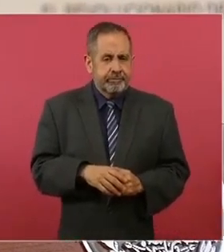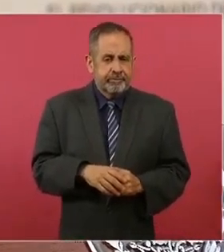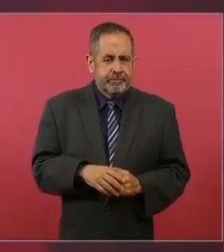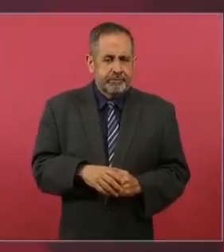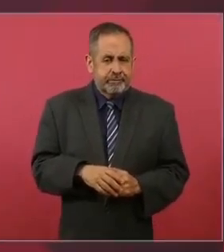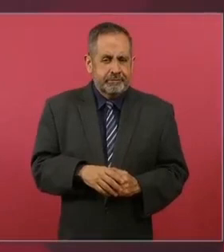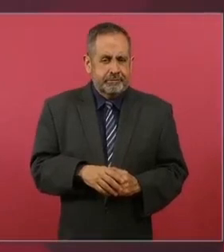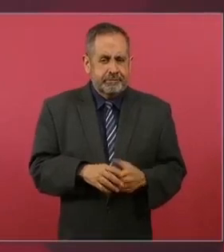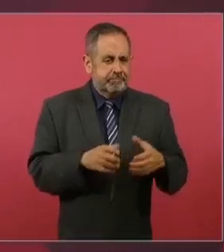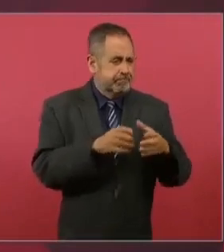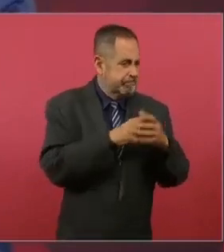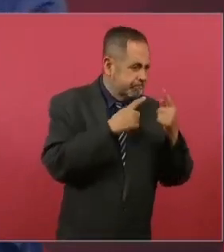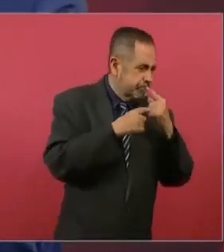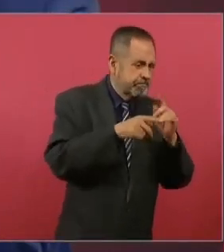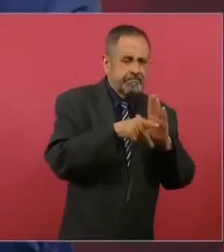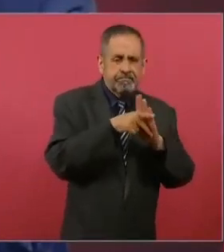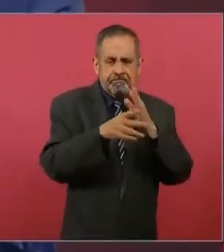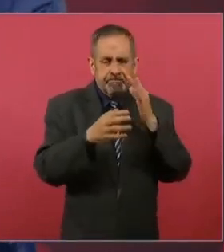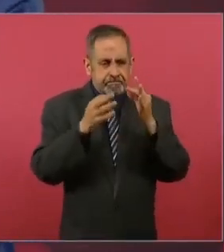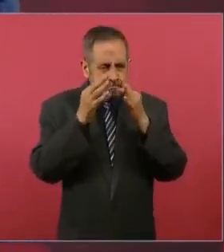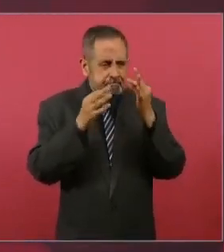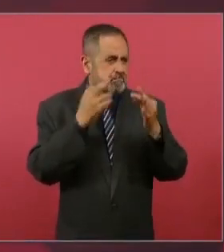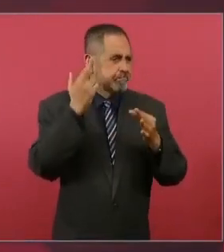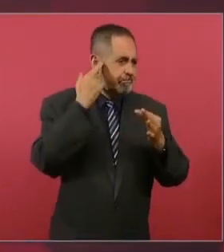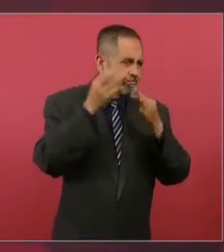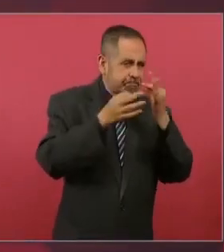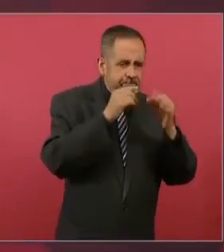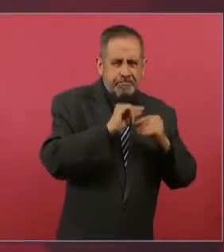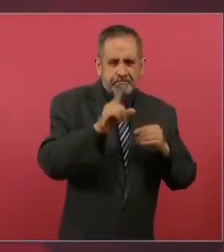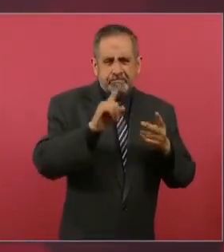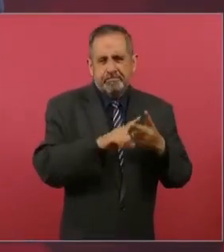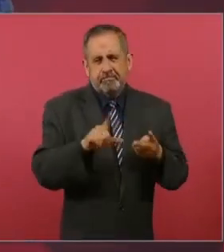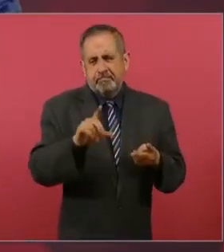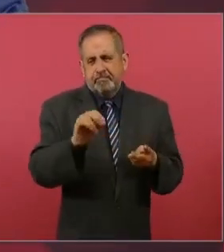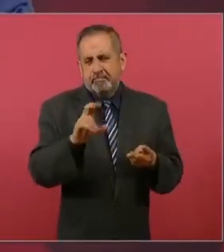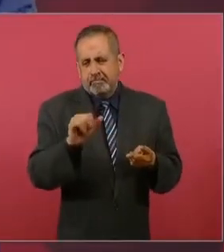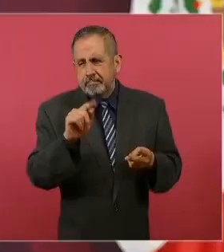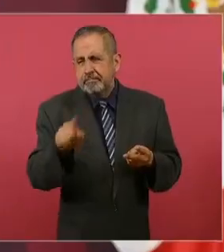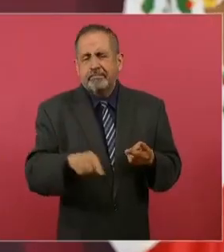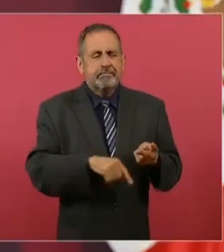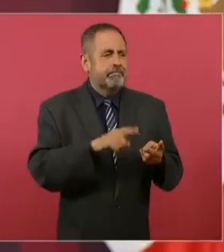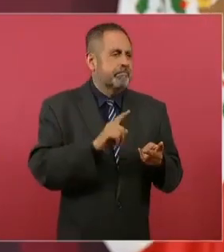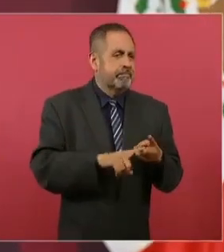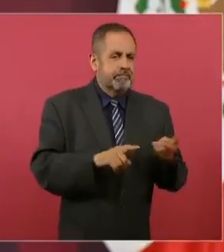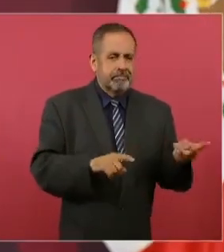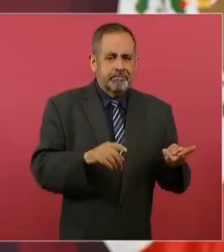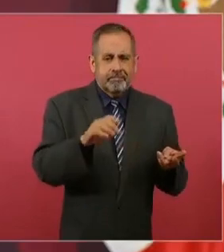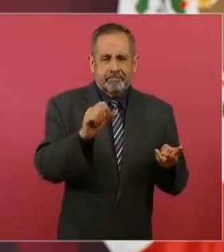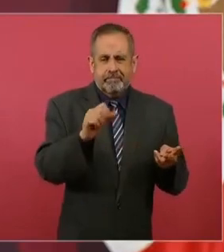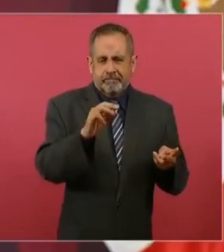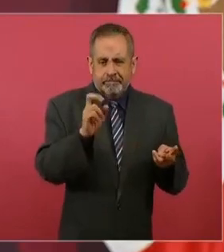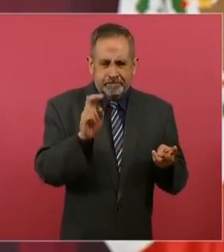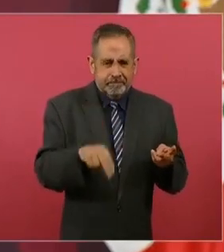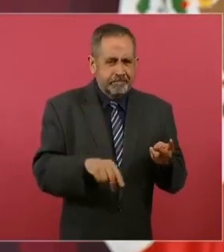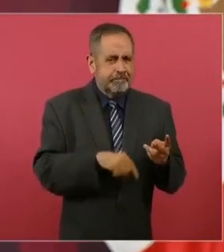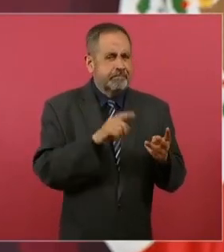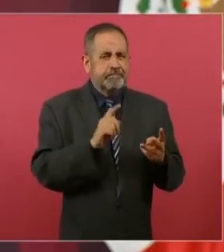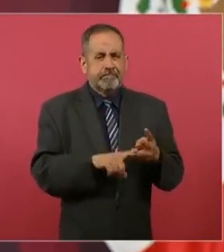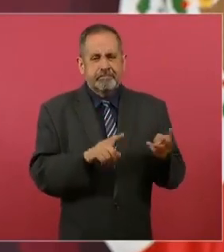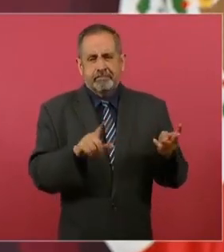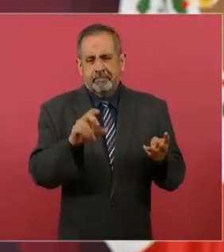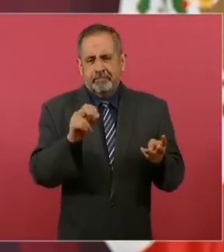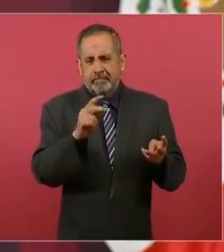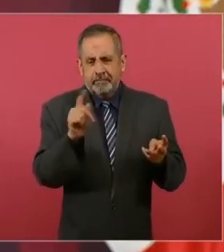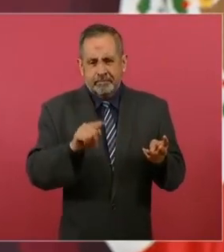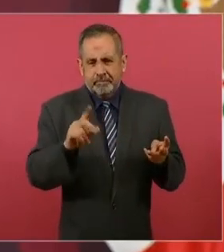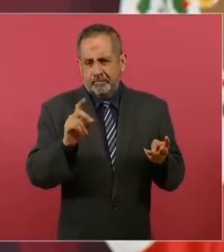los comentaristas de radio famosos, ¿no? A Loret, a Carmen Aristegui, a